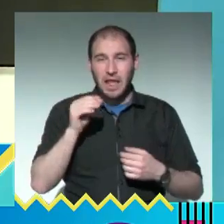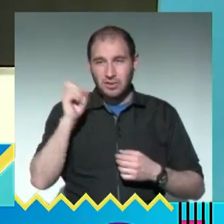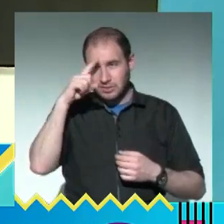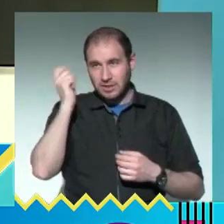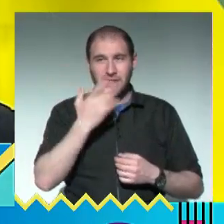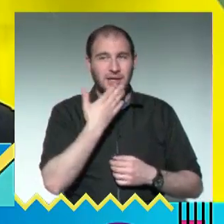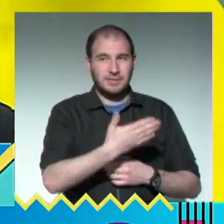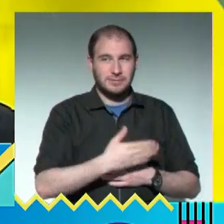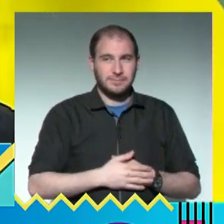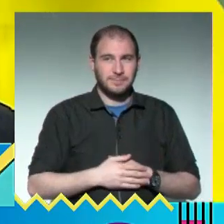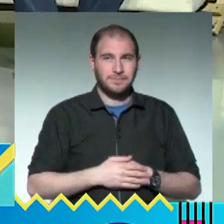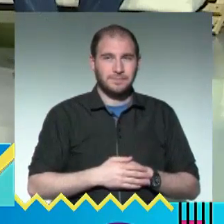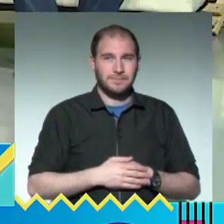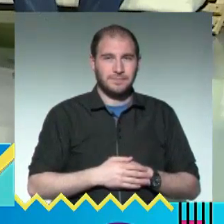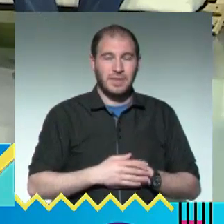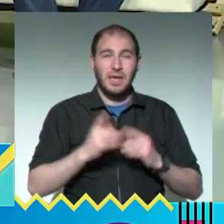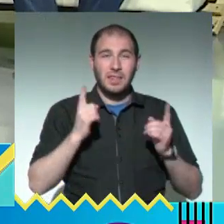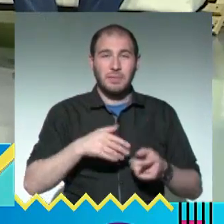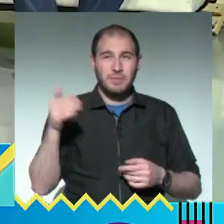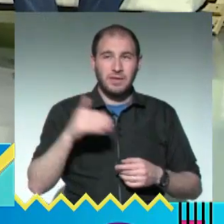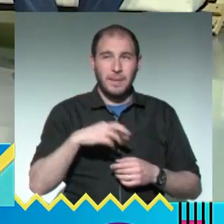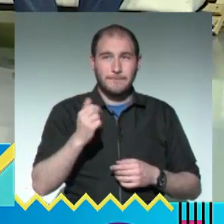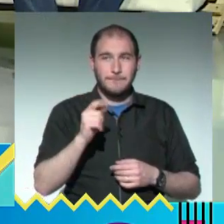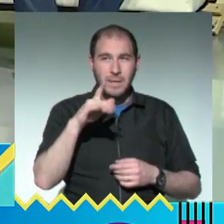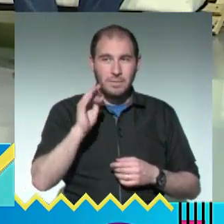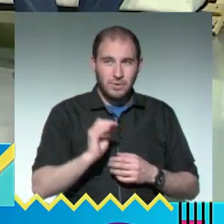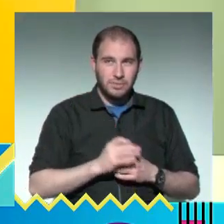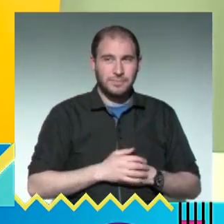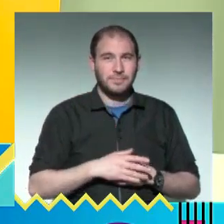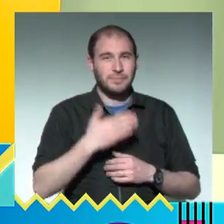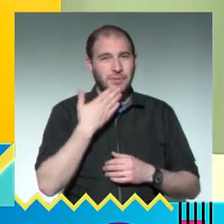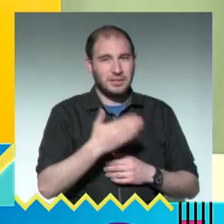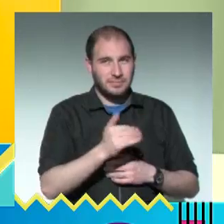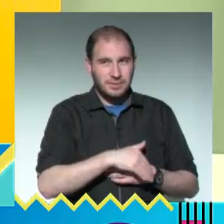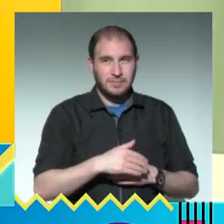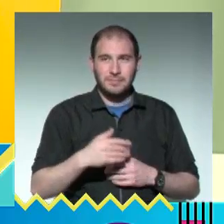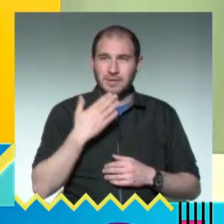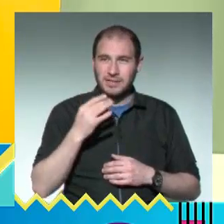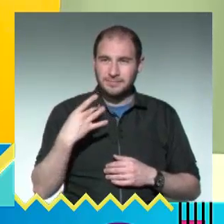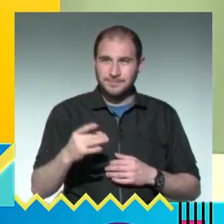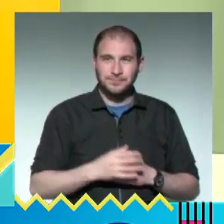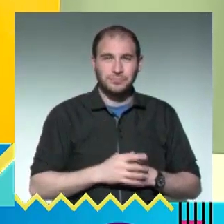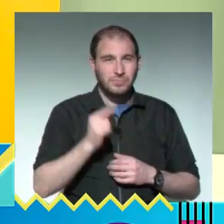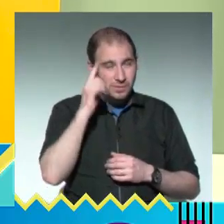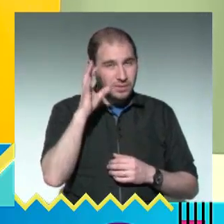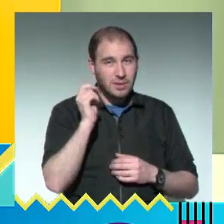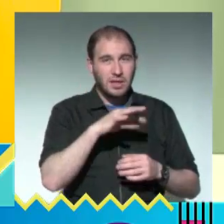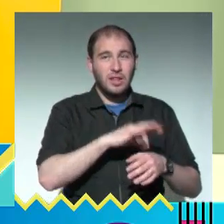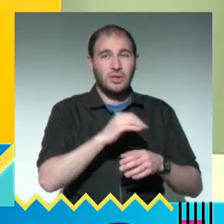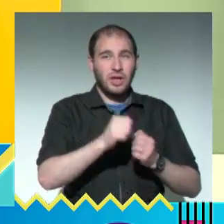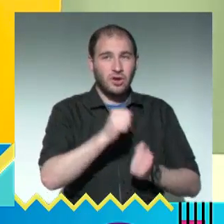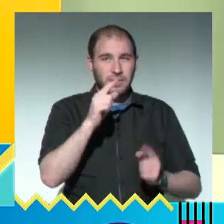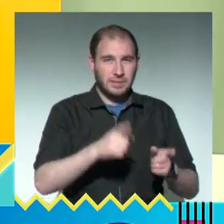Nación. Muchas gracias, Amalia. Gracias a ustedes. También está con nosotros Pablo Salvador. Pablo, muchas gracias por estar presente. Gracias por la invitación. Recordamos, doctor en